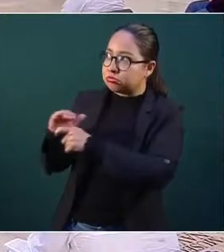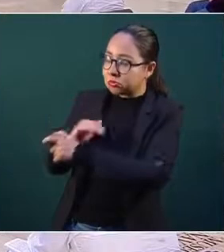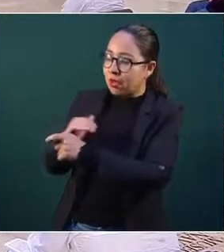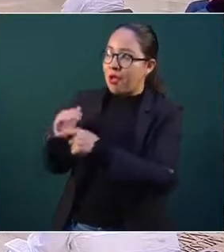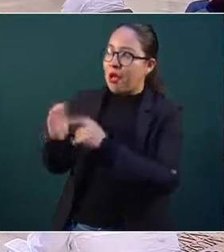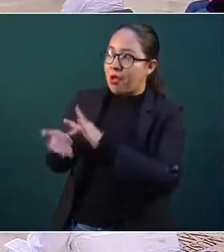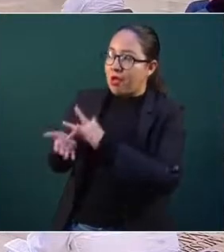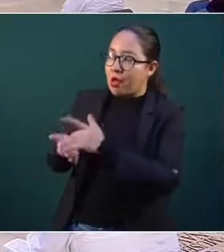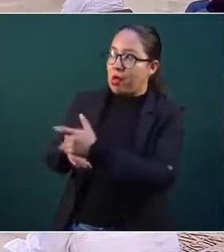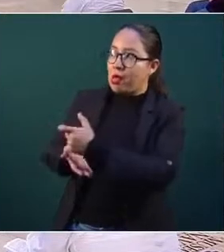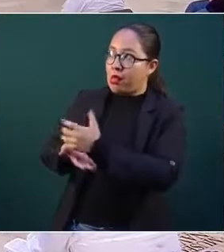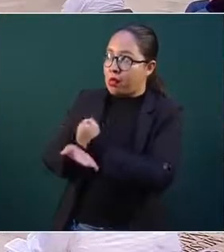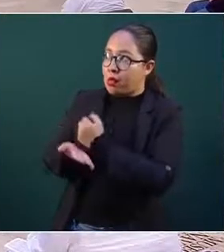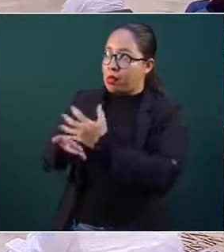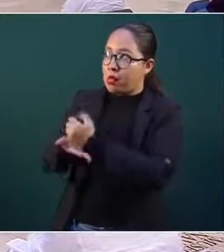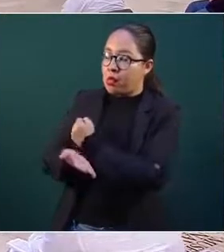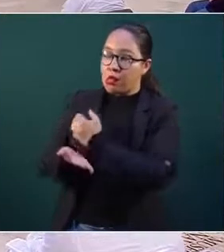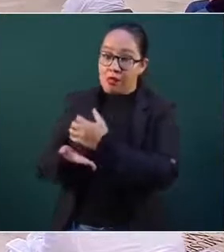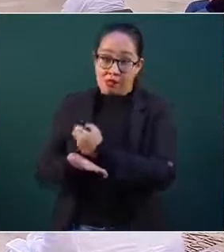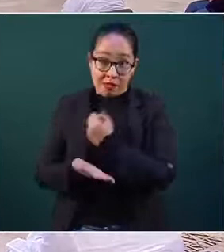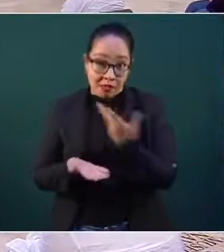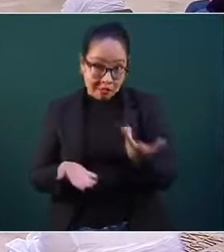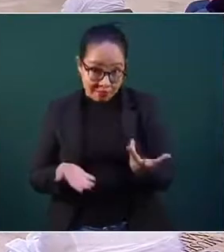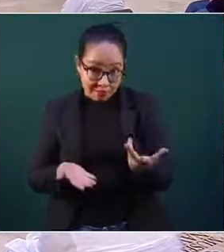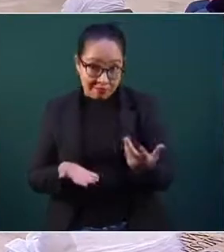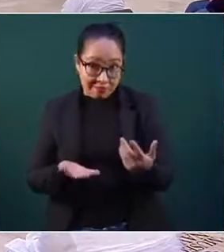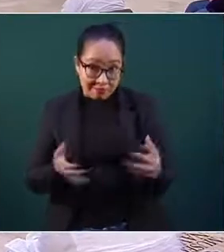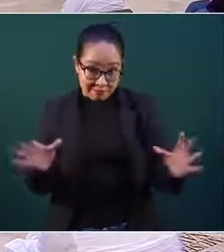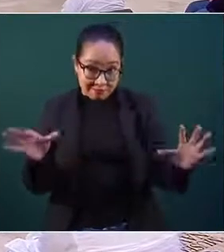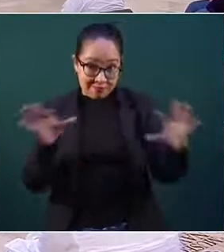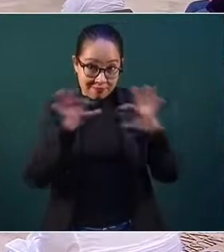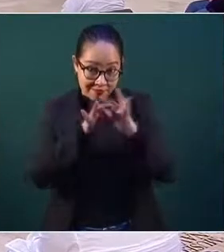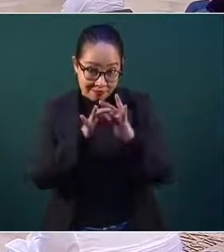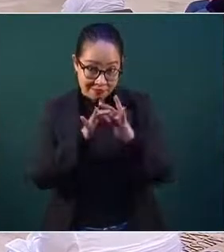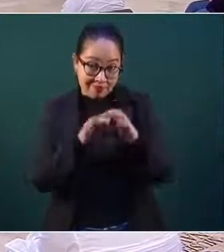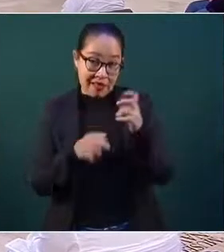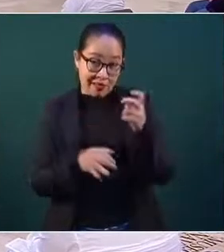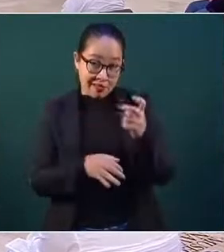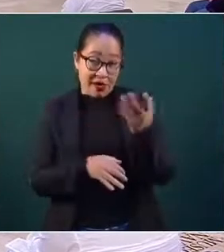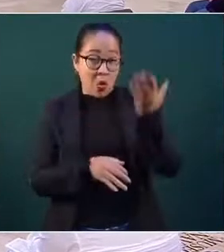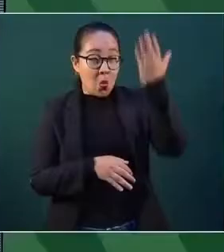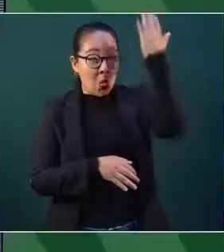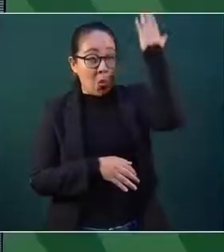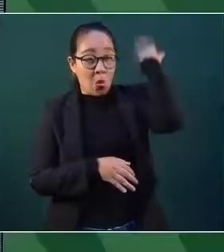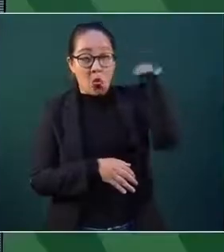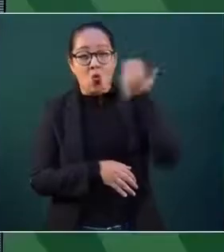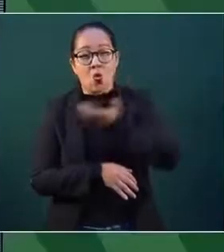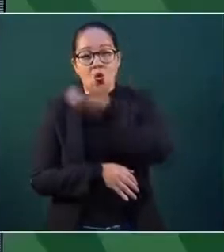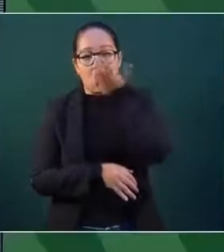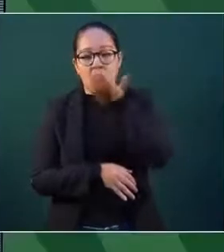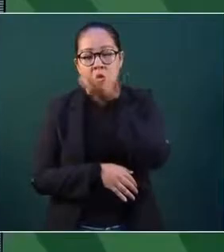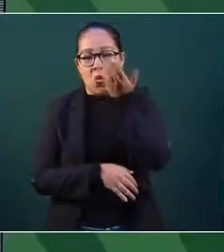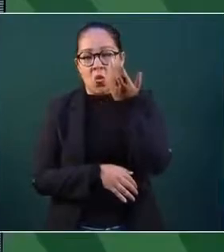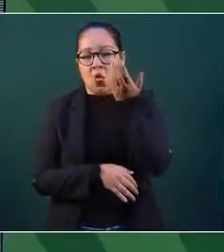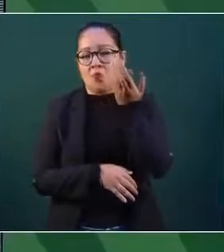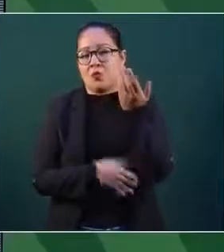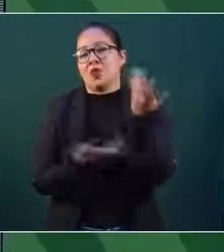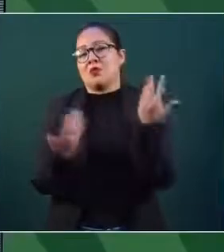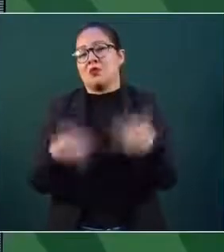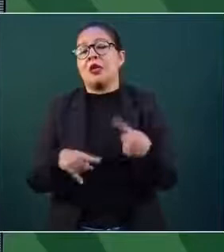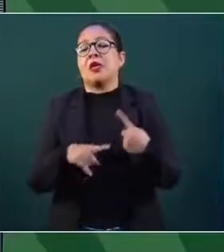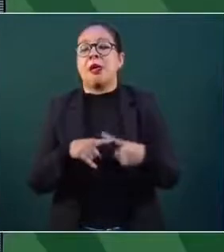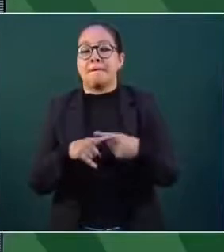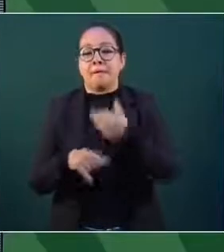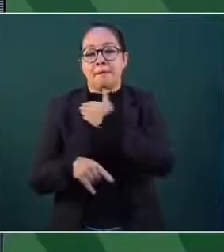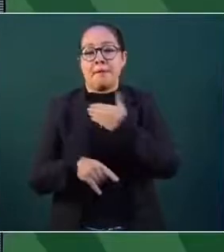Y es una vieja práctica, la usó Porfirio Díaz, de ahí